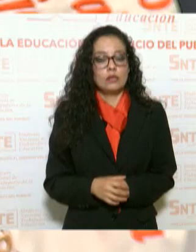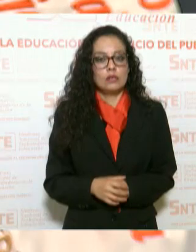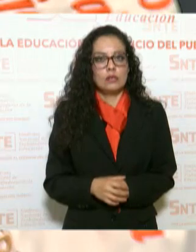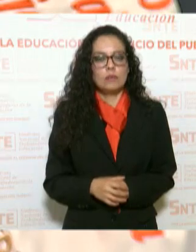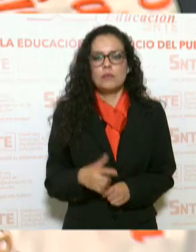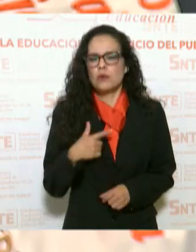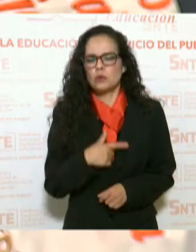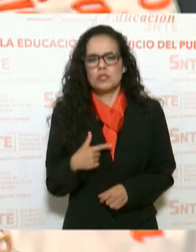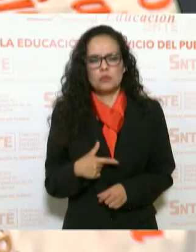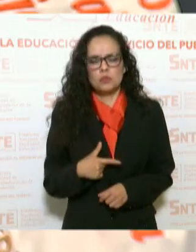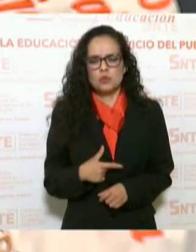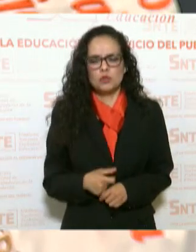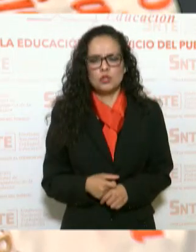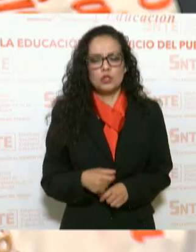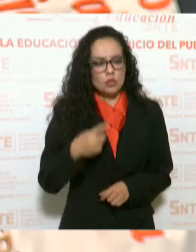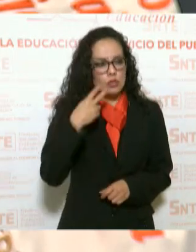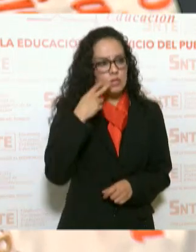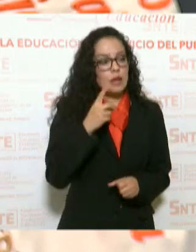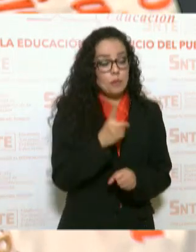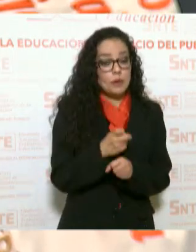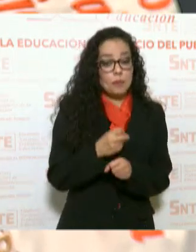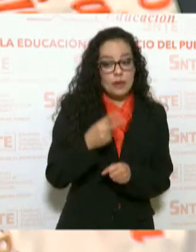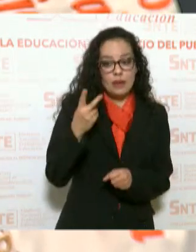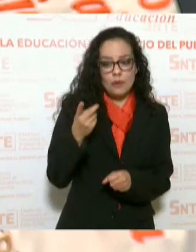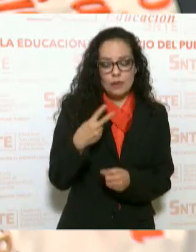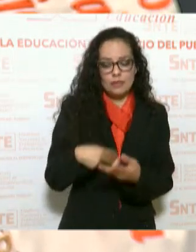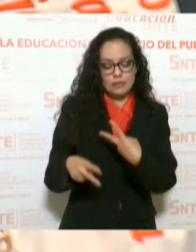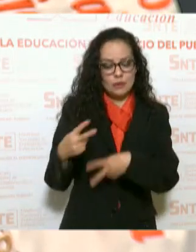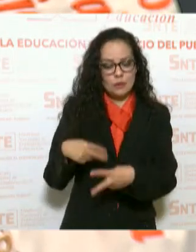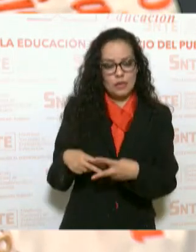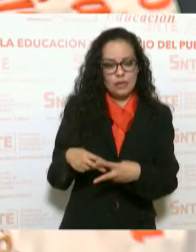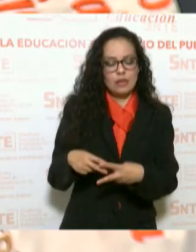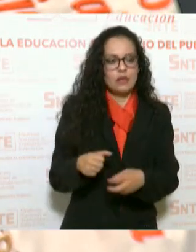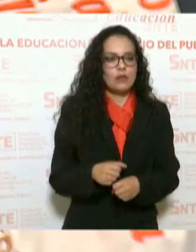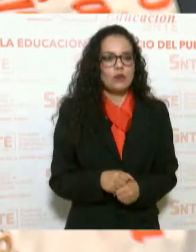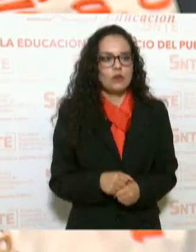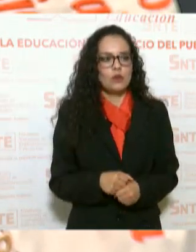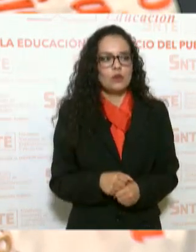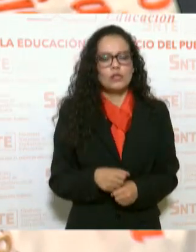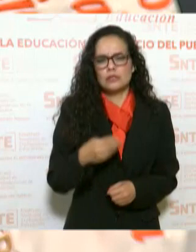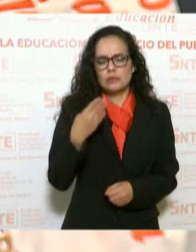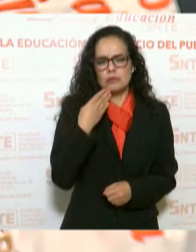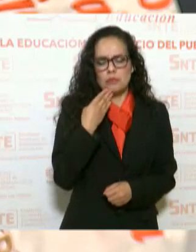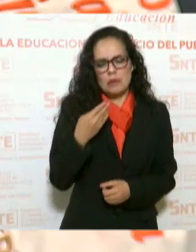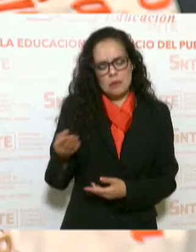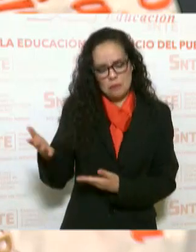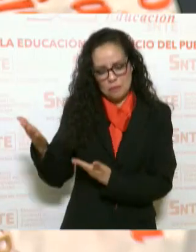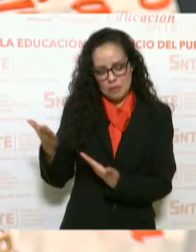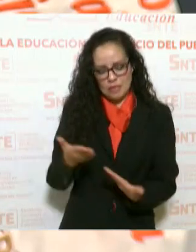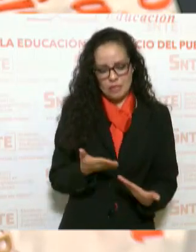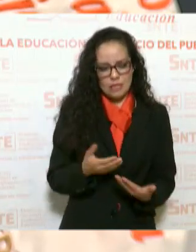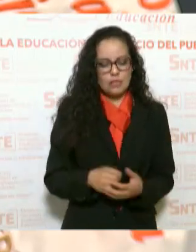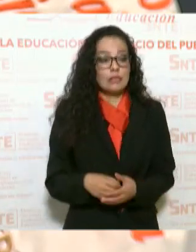esta ciudad tan maravillosa y esta ubicación tan hermosa. Esto es fantástico. Bienvenidos. Esta es la 12ª